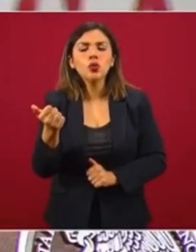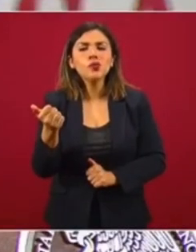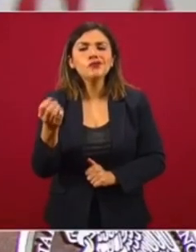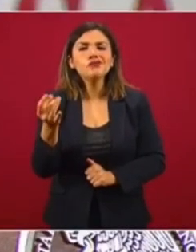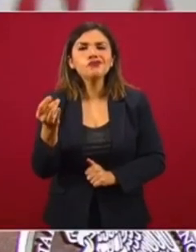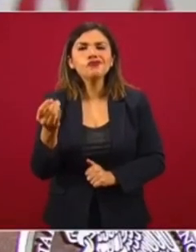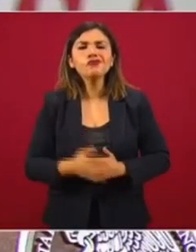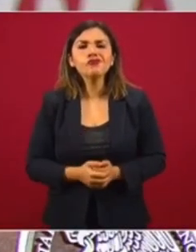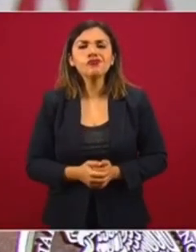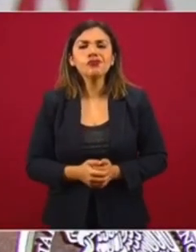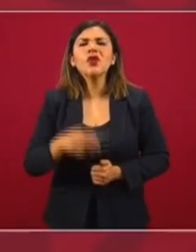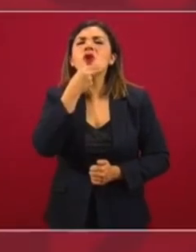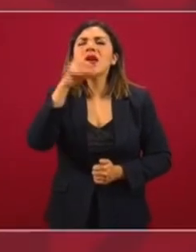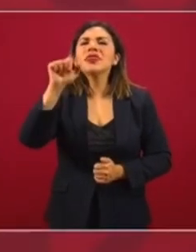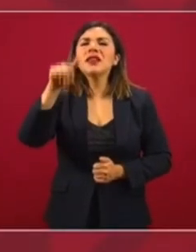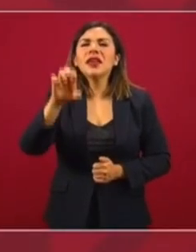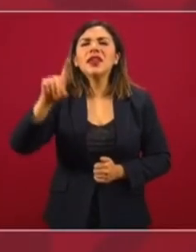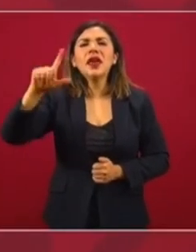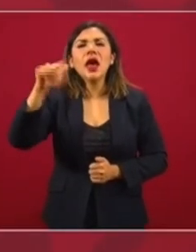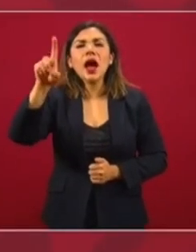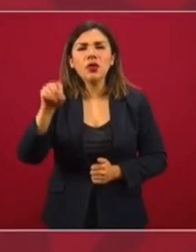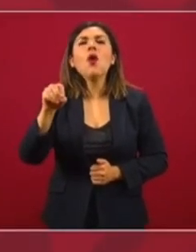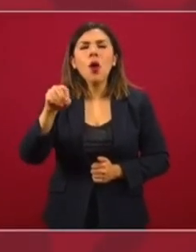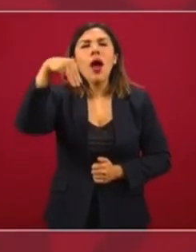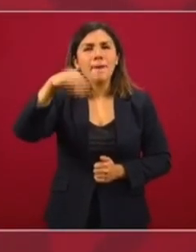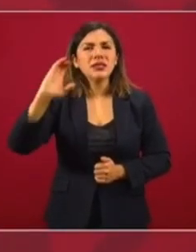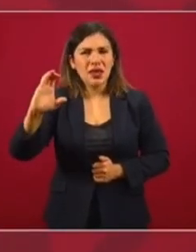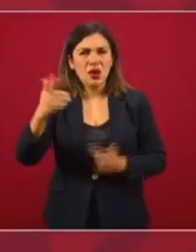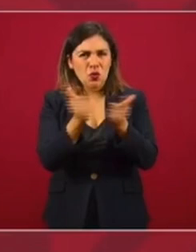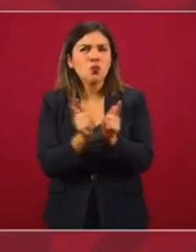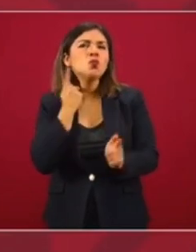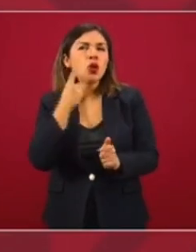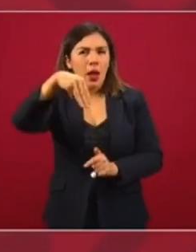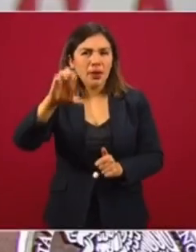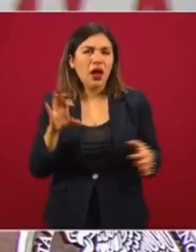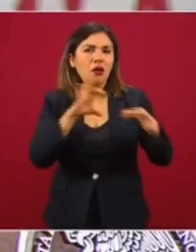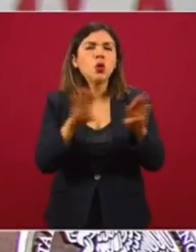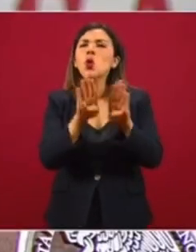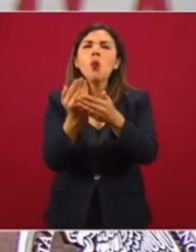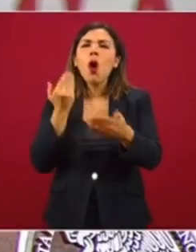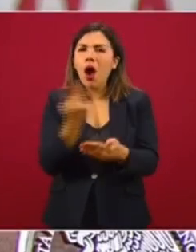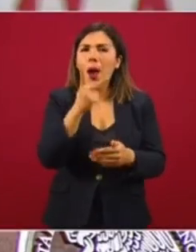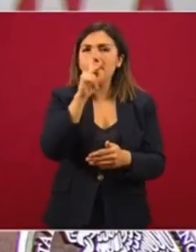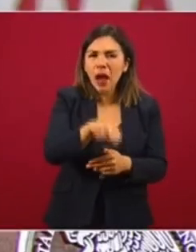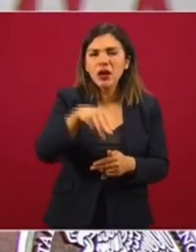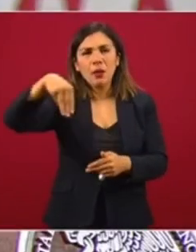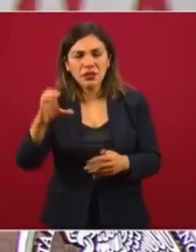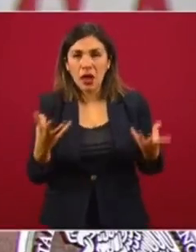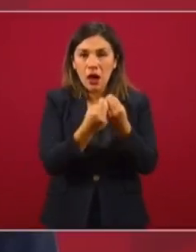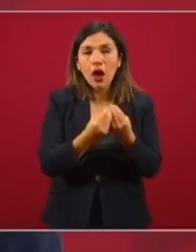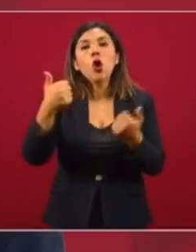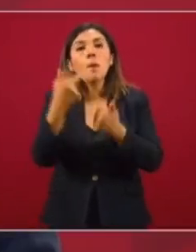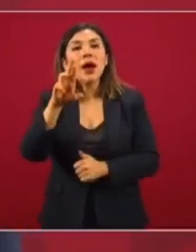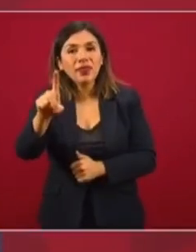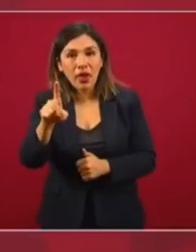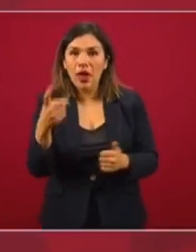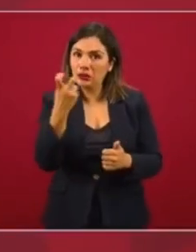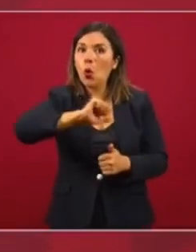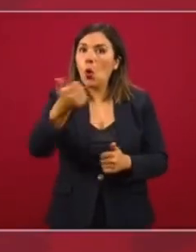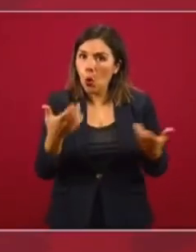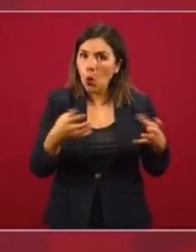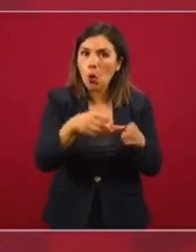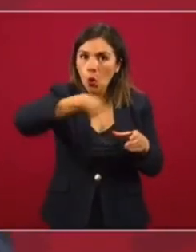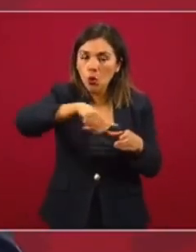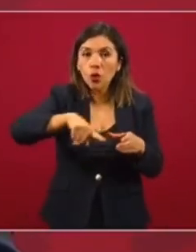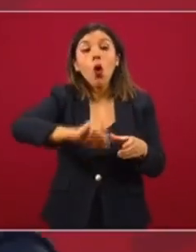de Dante Delgado. Movimiento Ciudadano. Como la vez pasada que se unieron PAN, Movimiento Ciudadano y PRD, esa es otra medición